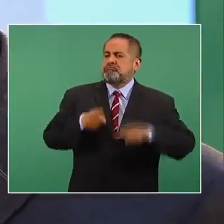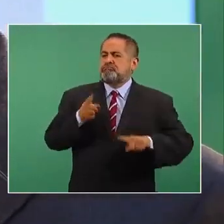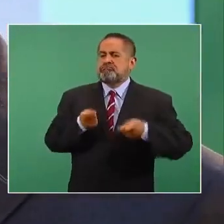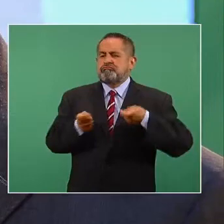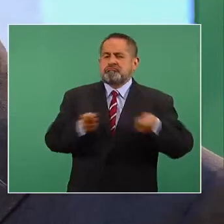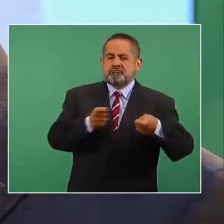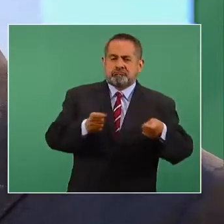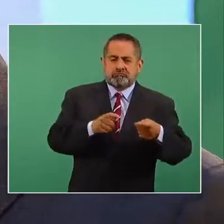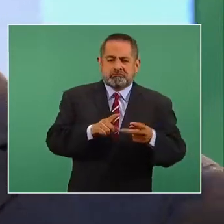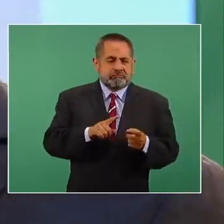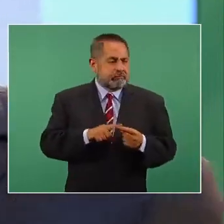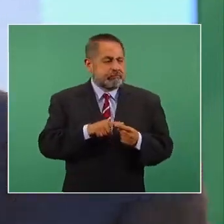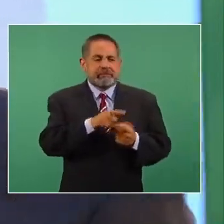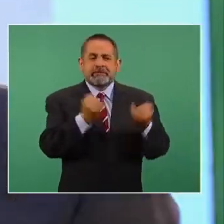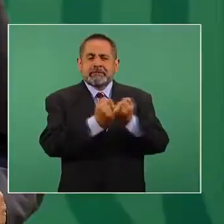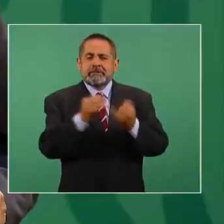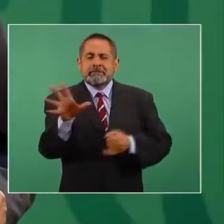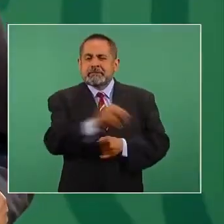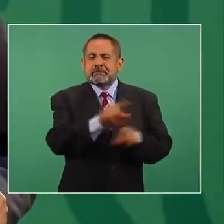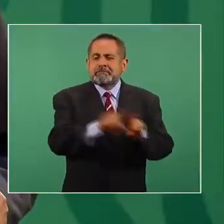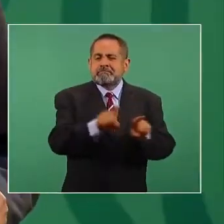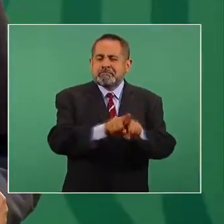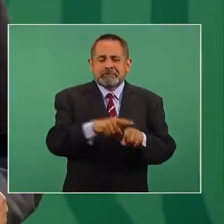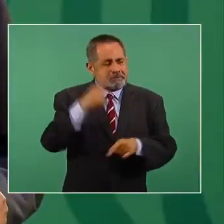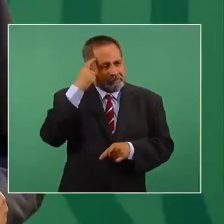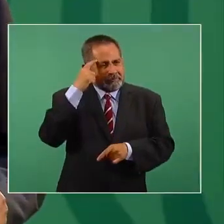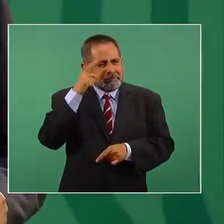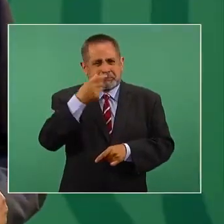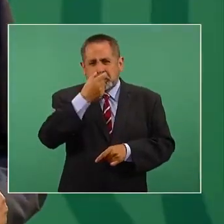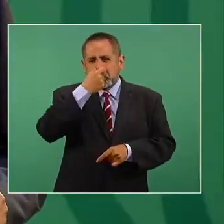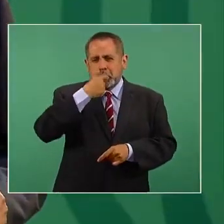del pensamiento de Hitler.